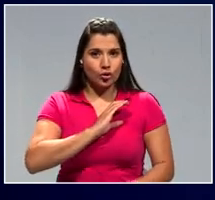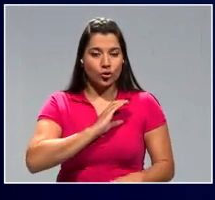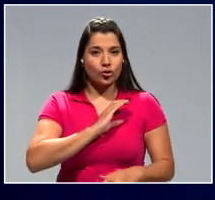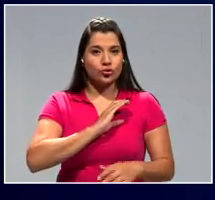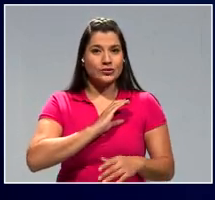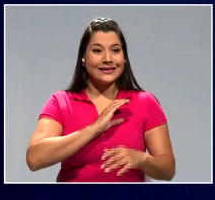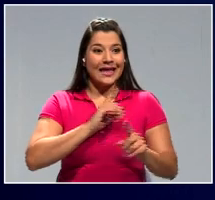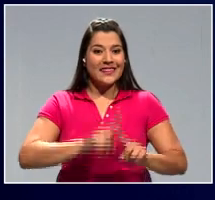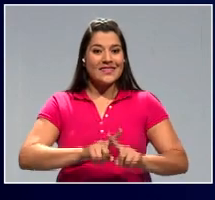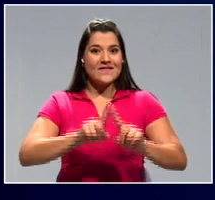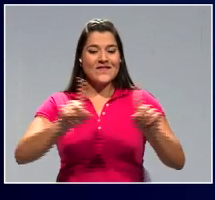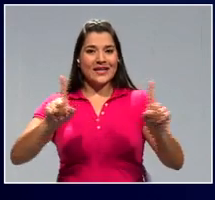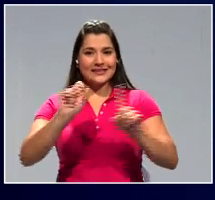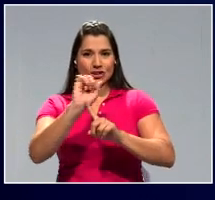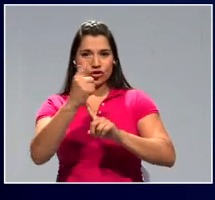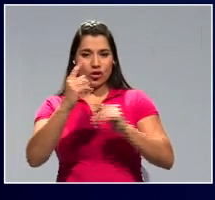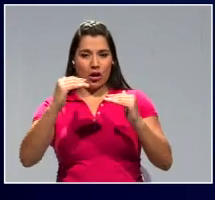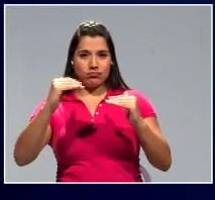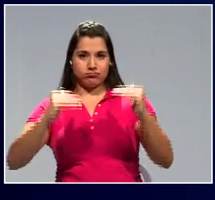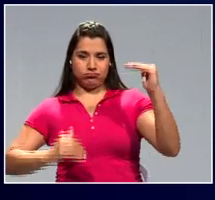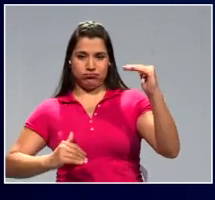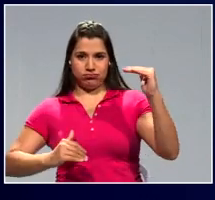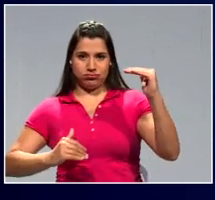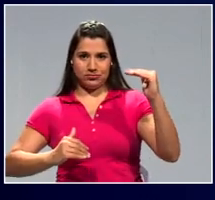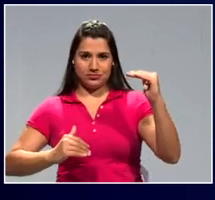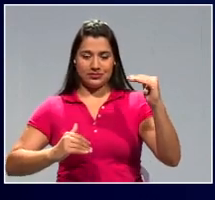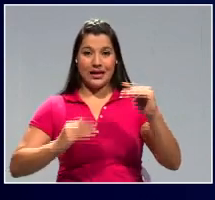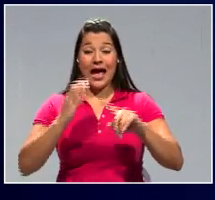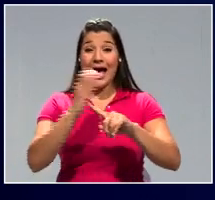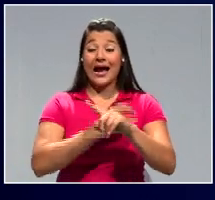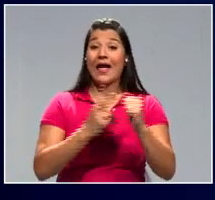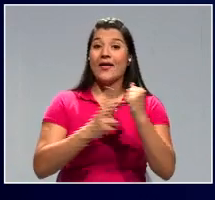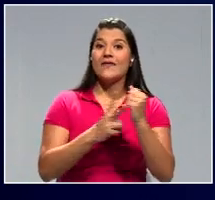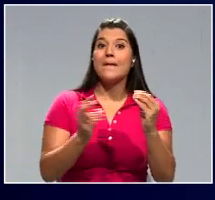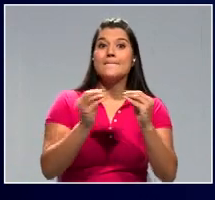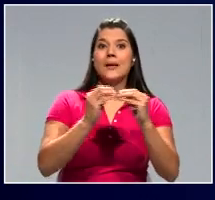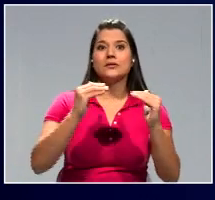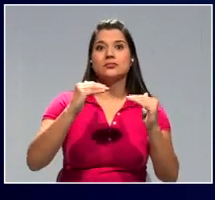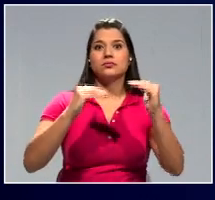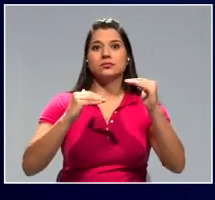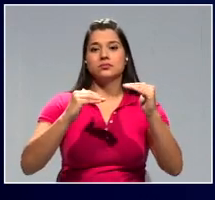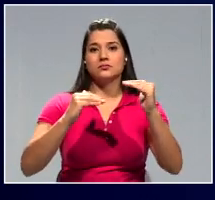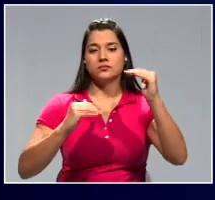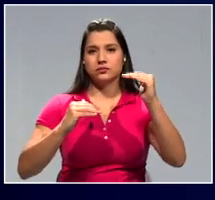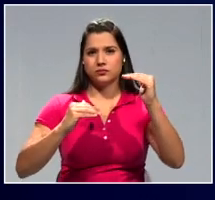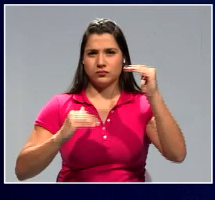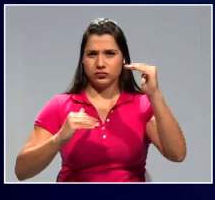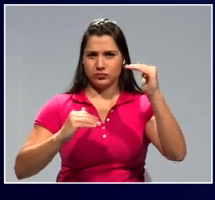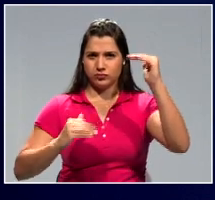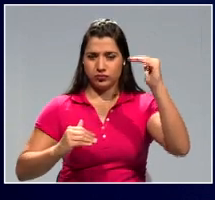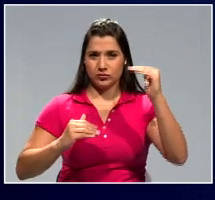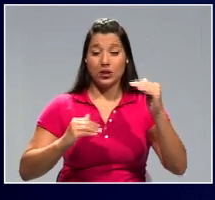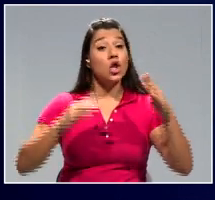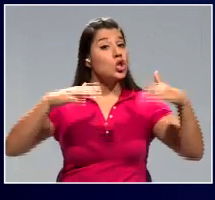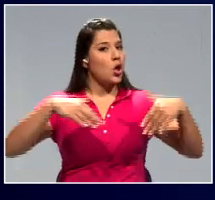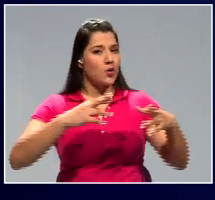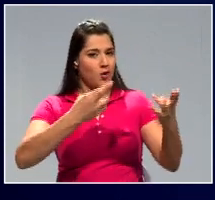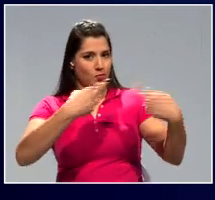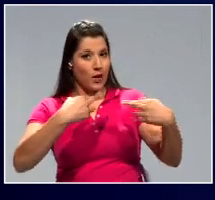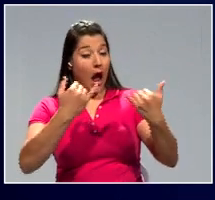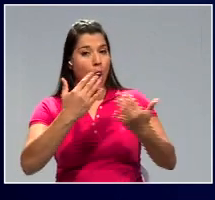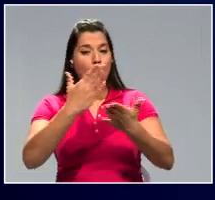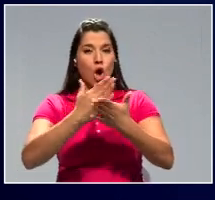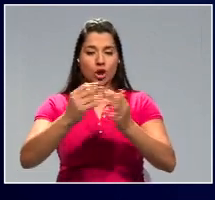de brecha social se tienden a acrecentarse. No me comente ahora, vamos a un